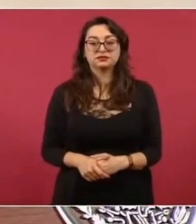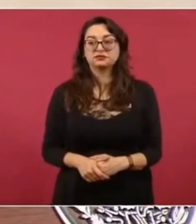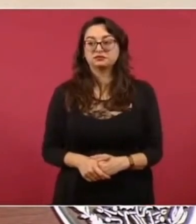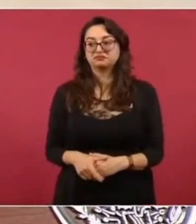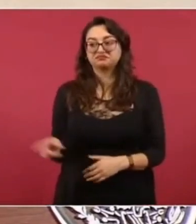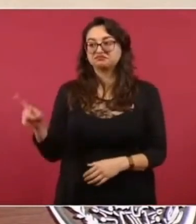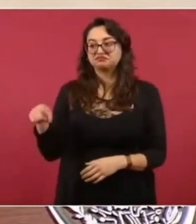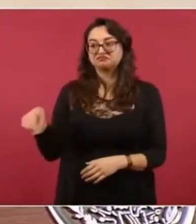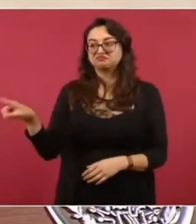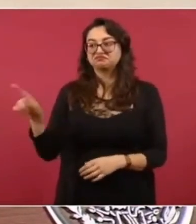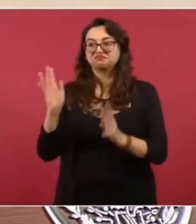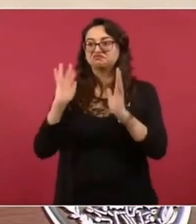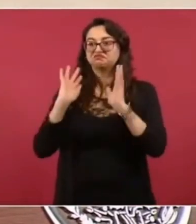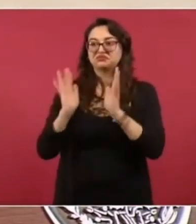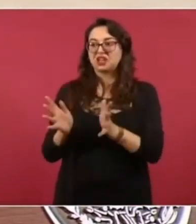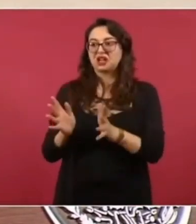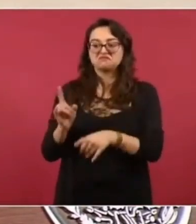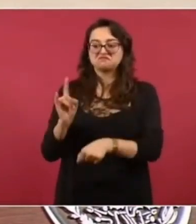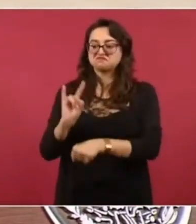disfraces.